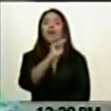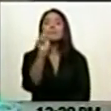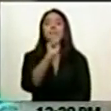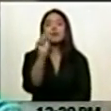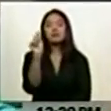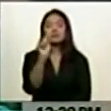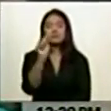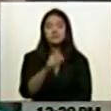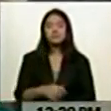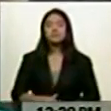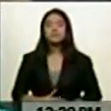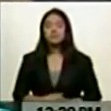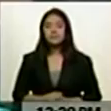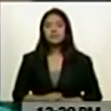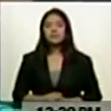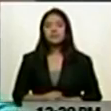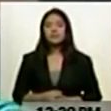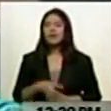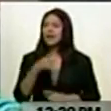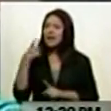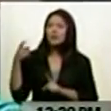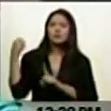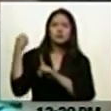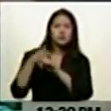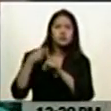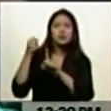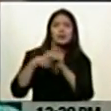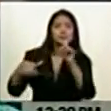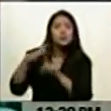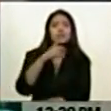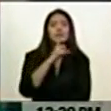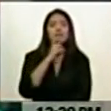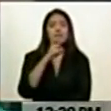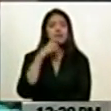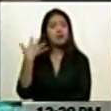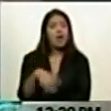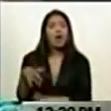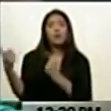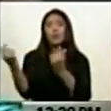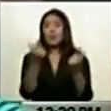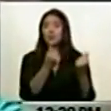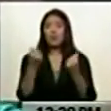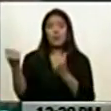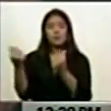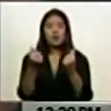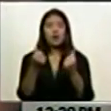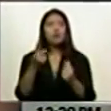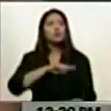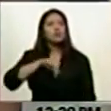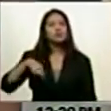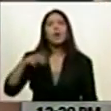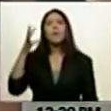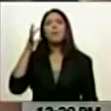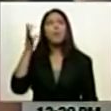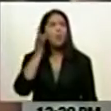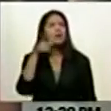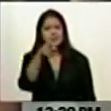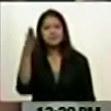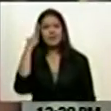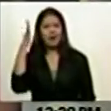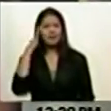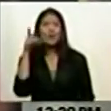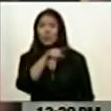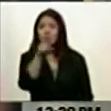electa. Cabalgaron sobre una gran dificultad económica que estamos viviendo. Las mujeres lo saben muy bien, son los que